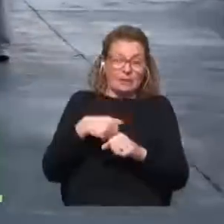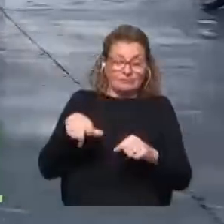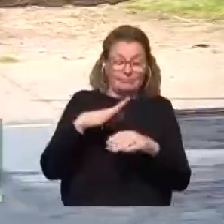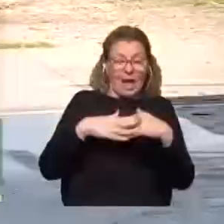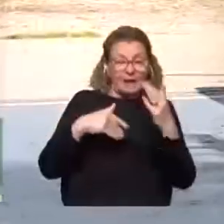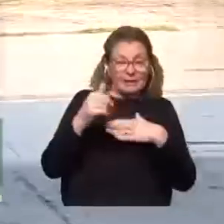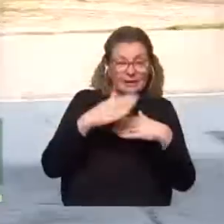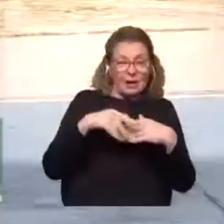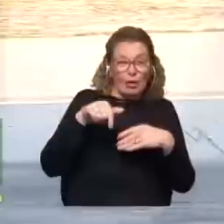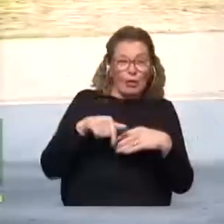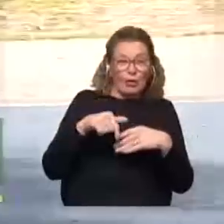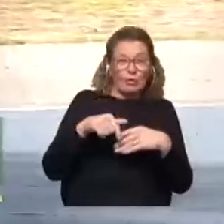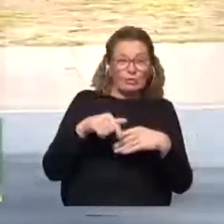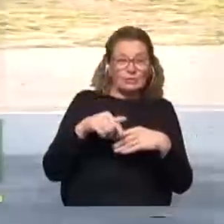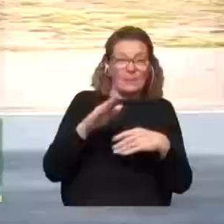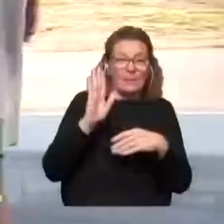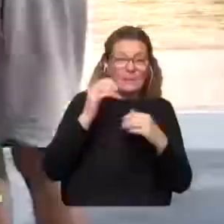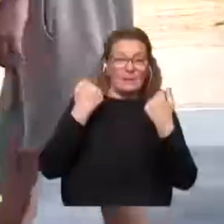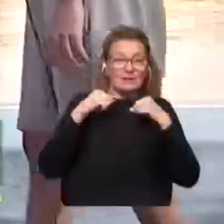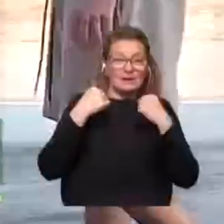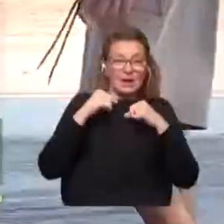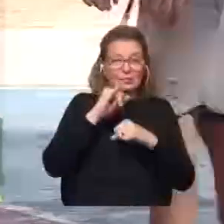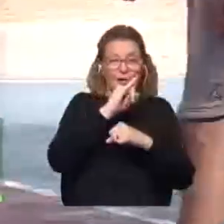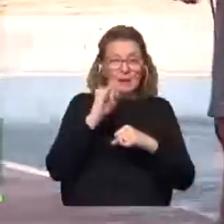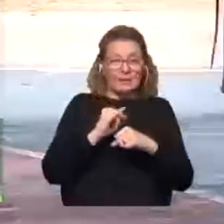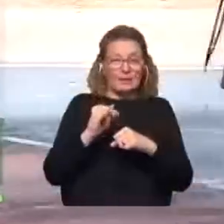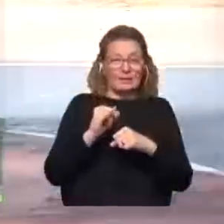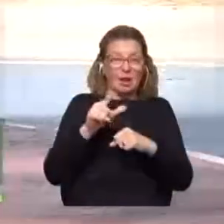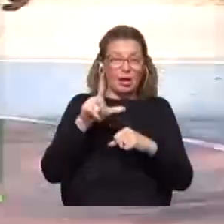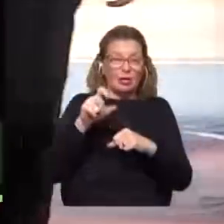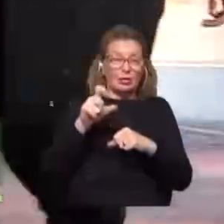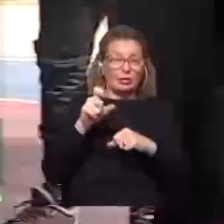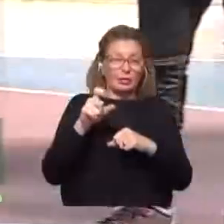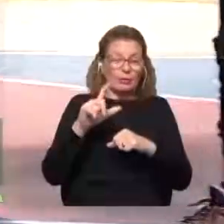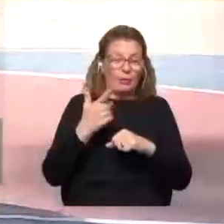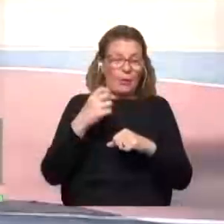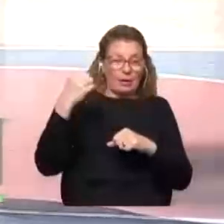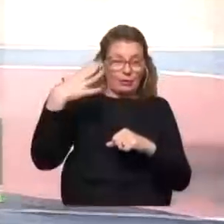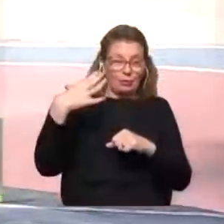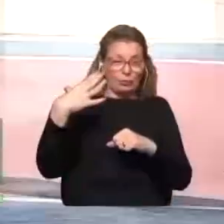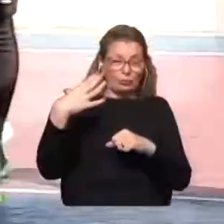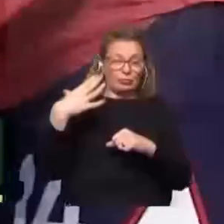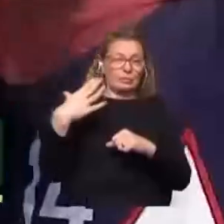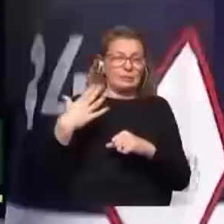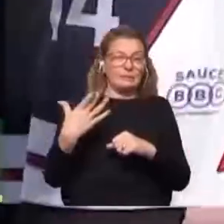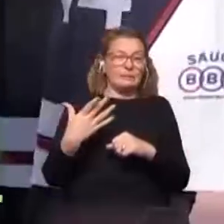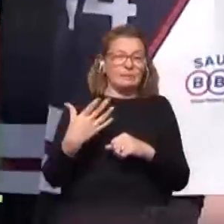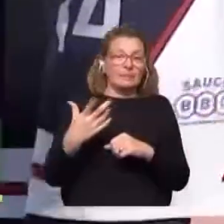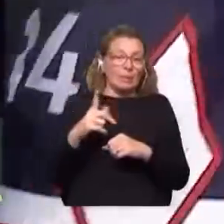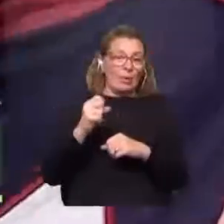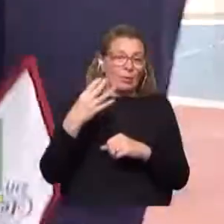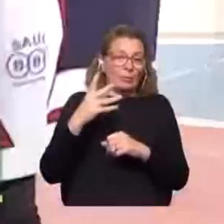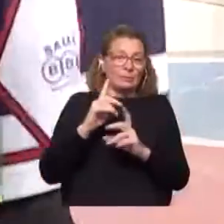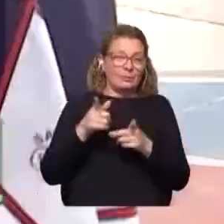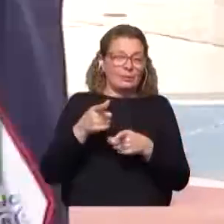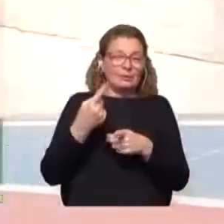hoy los chiquilines de formativas están practicando acá en la plaza porque obviamente estamos hasta sin luz no solo que la cancha tiene utilizada sino que estamos sin luz